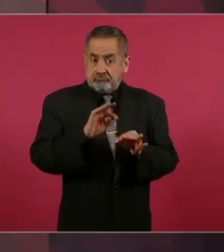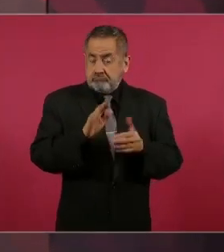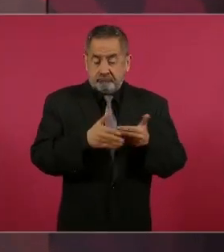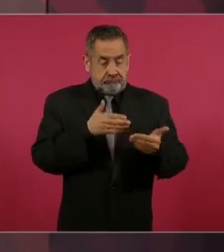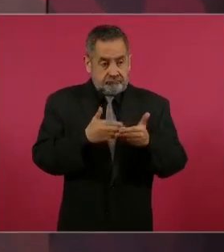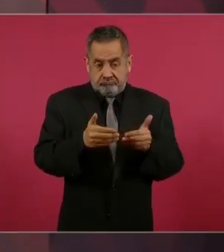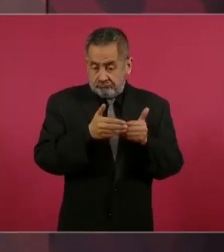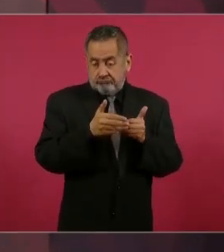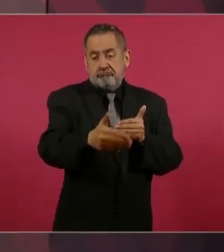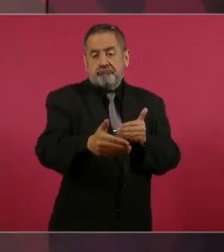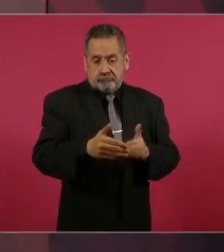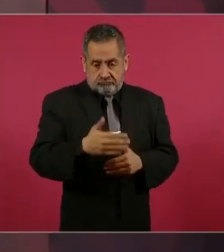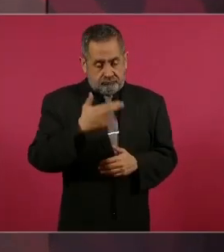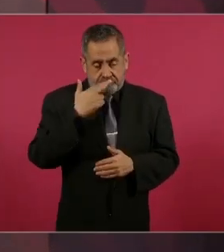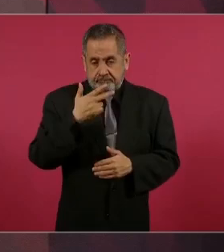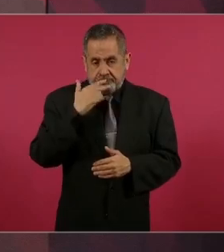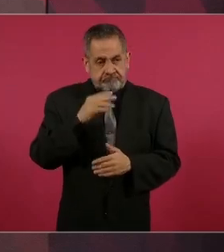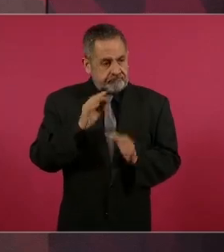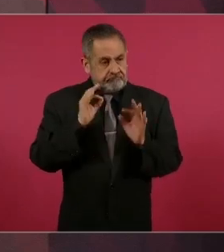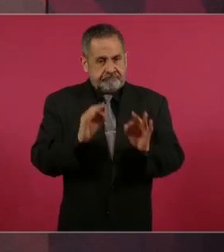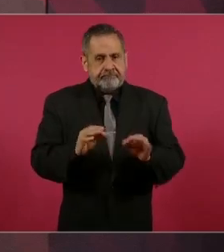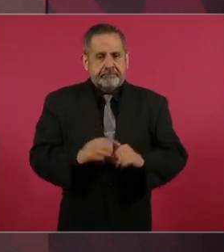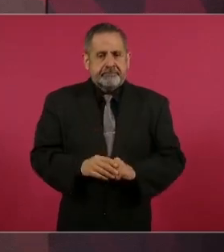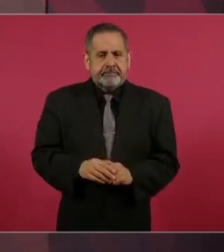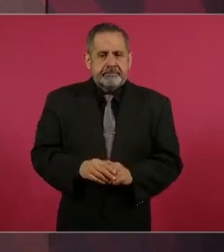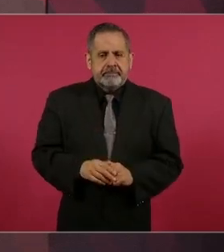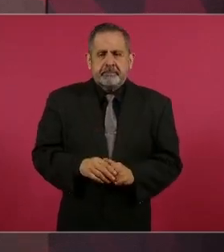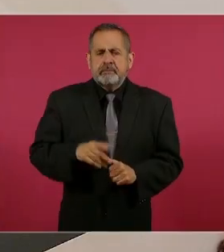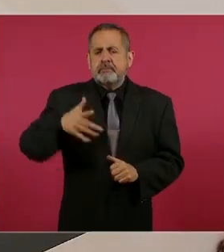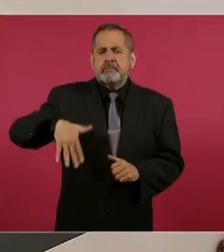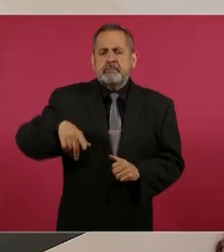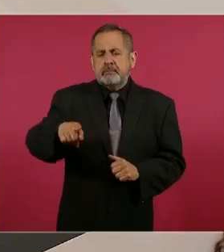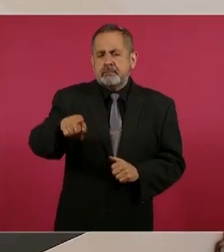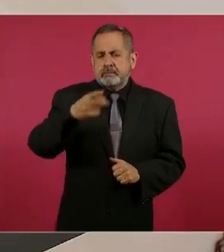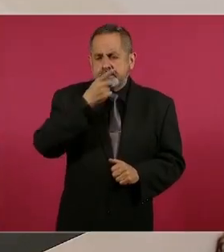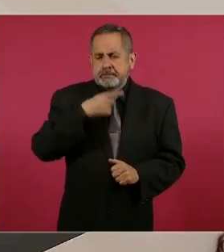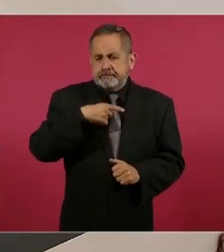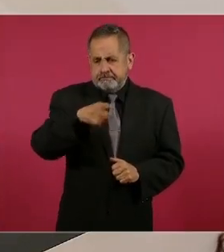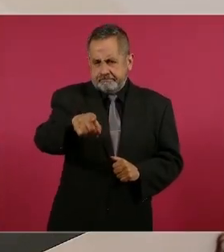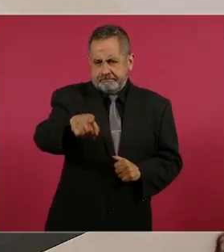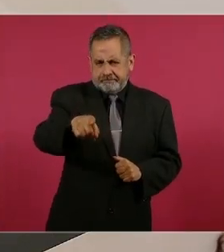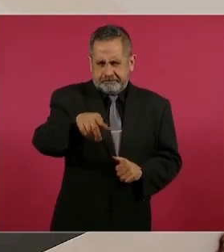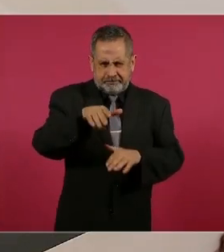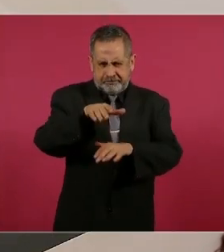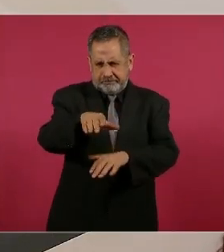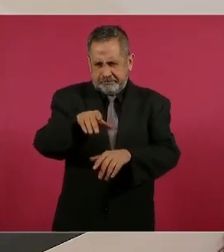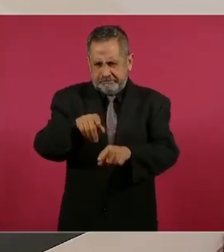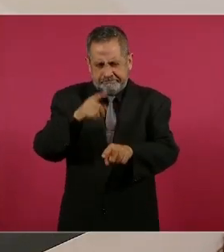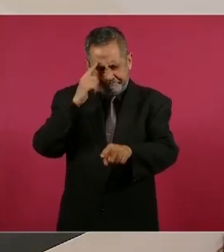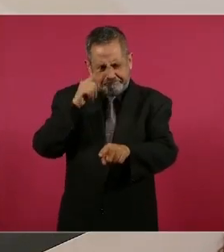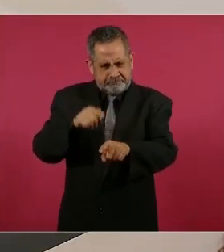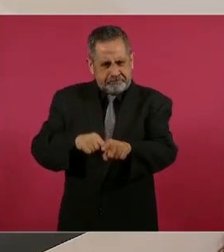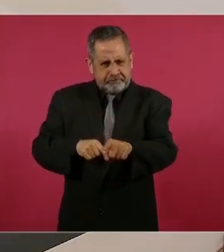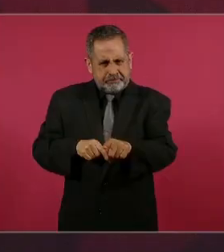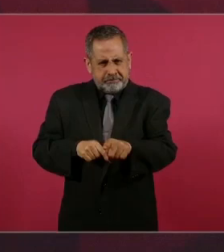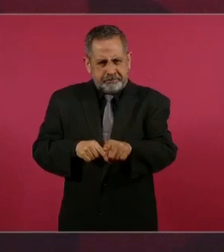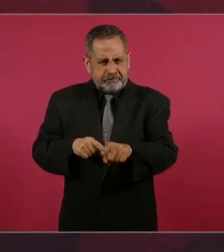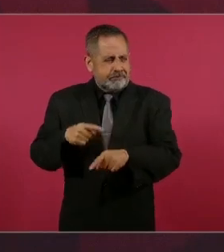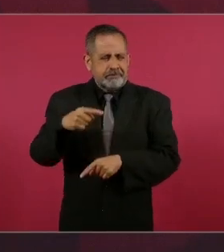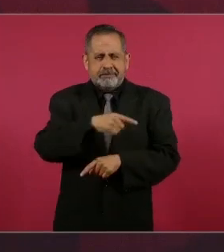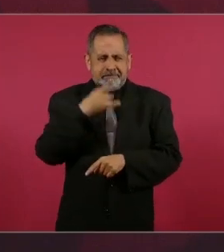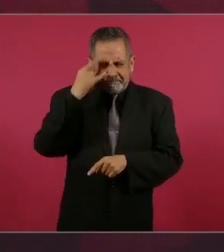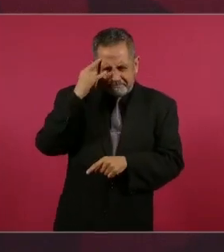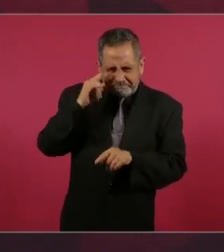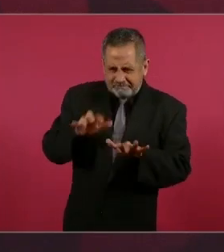avanzada la planta. Y acerca de lo que comentas sobre el